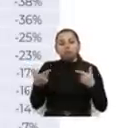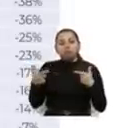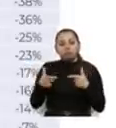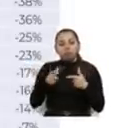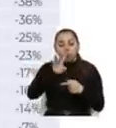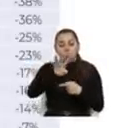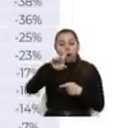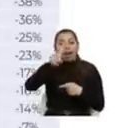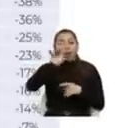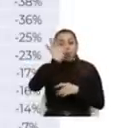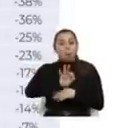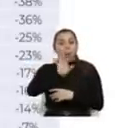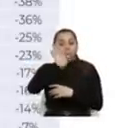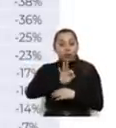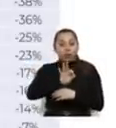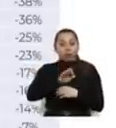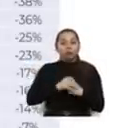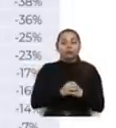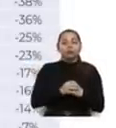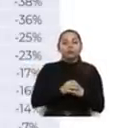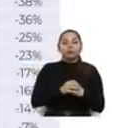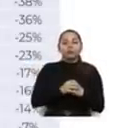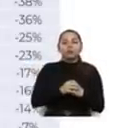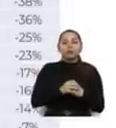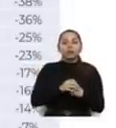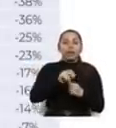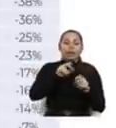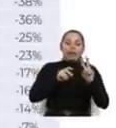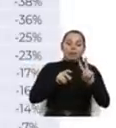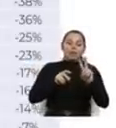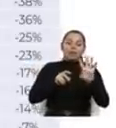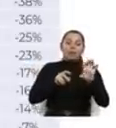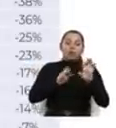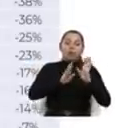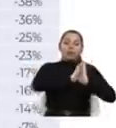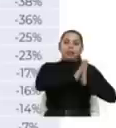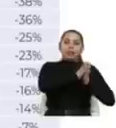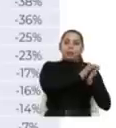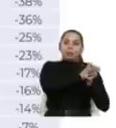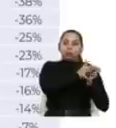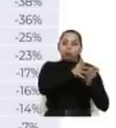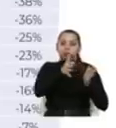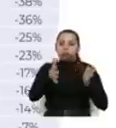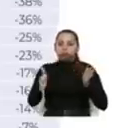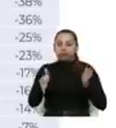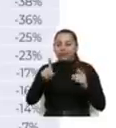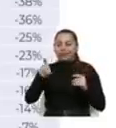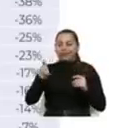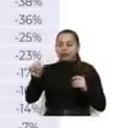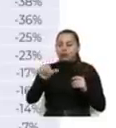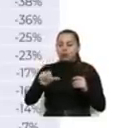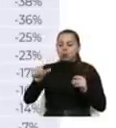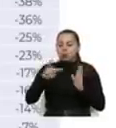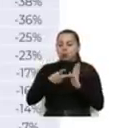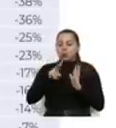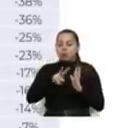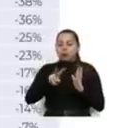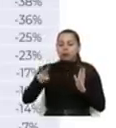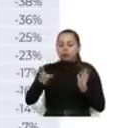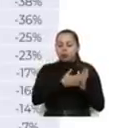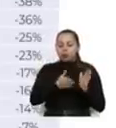del 41%. Entre el 29 de diciembre del 2021 al 6 de agosto del